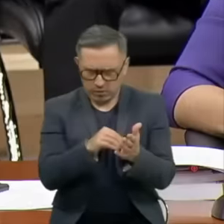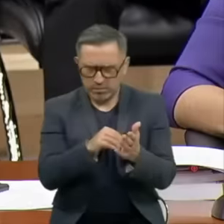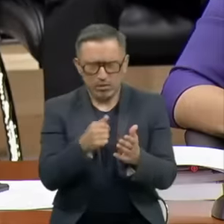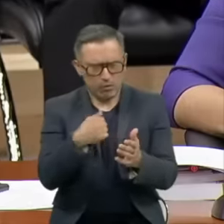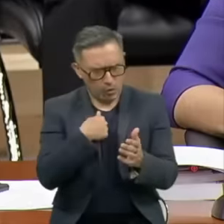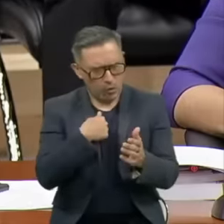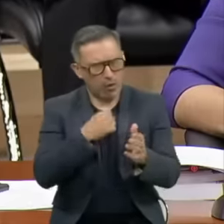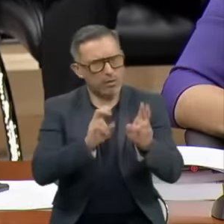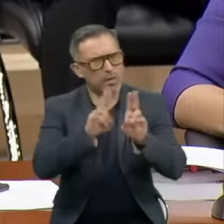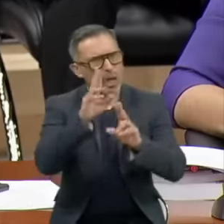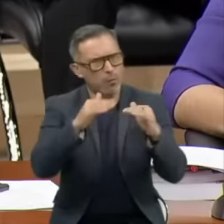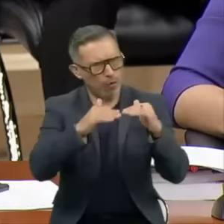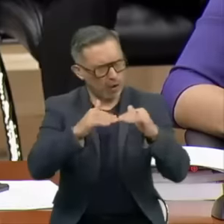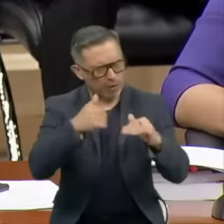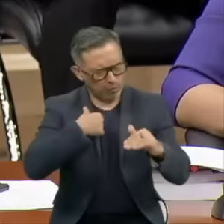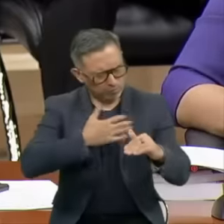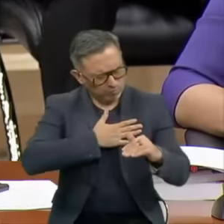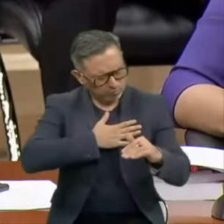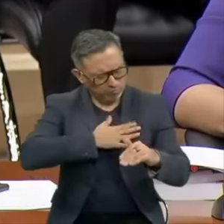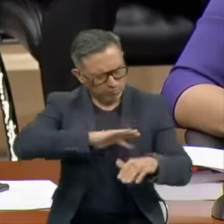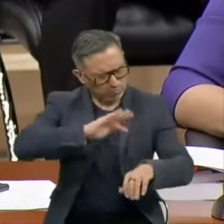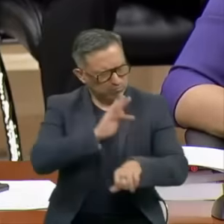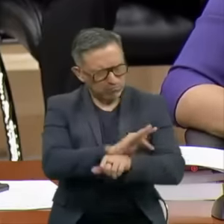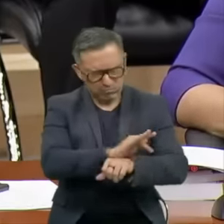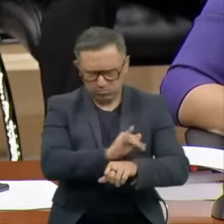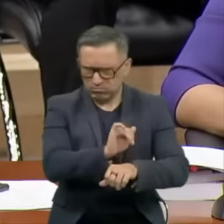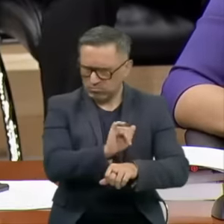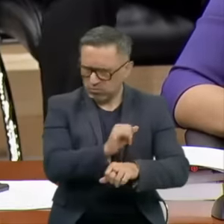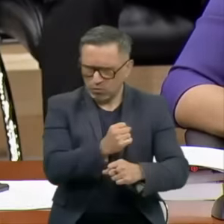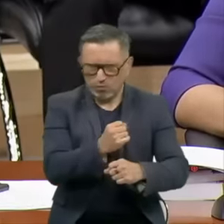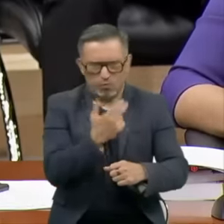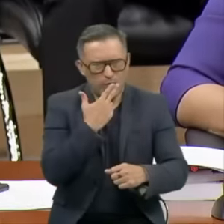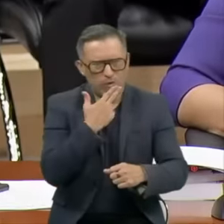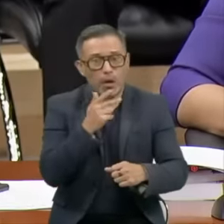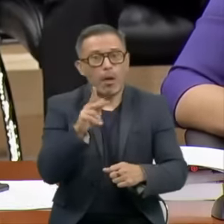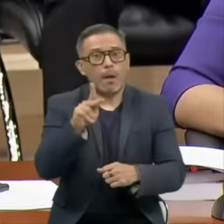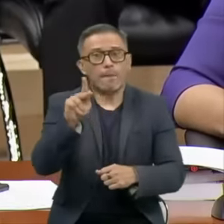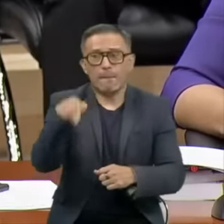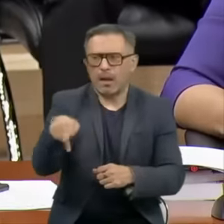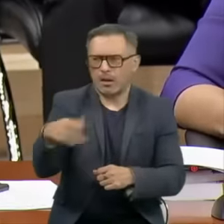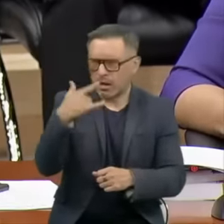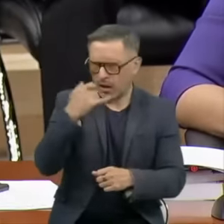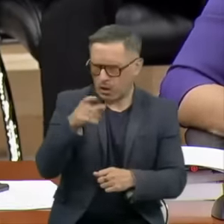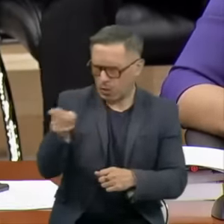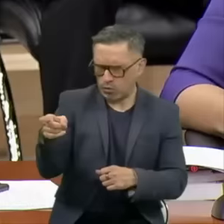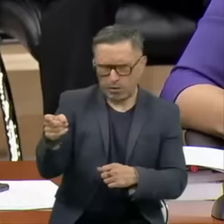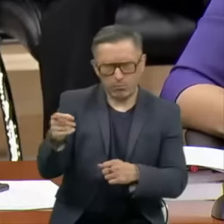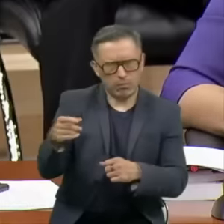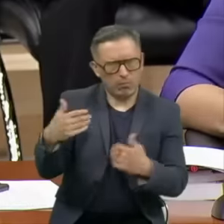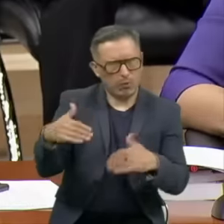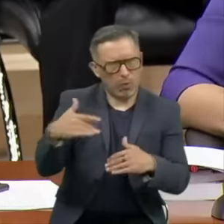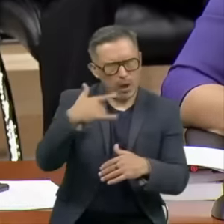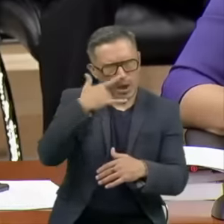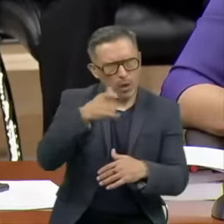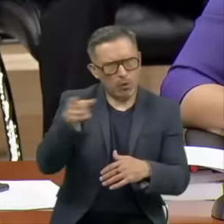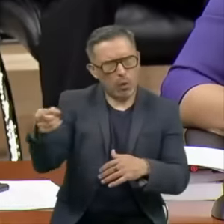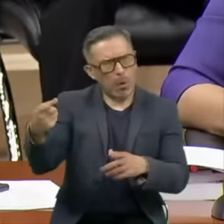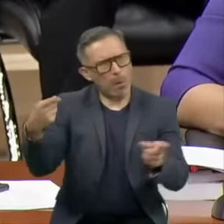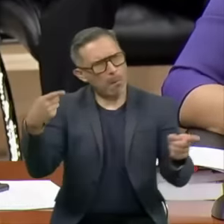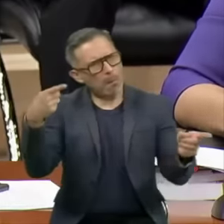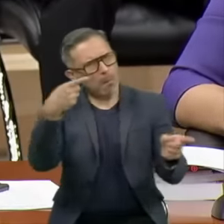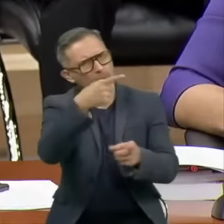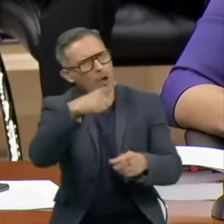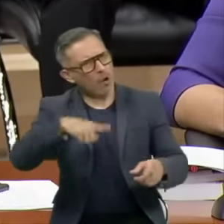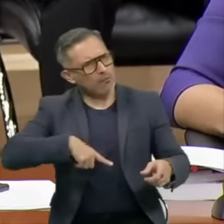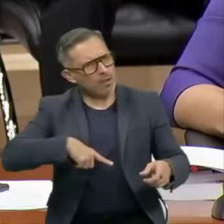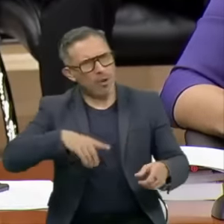sólida. Me llama la atención que Acción Nacional sea tan radical que acuse al gobierno y al pueblo de Estados